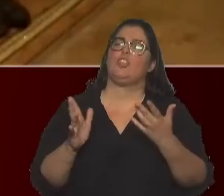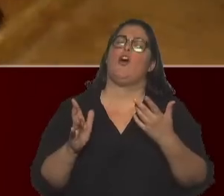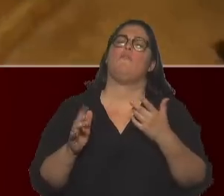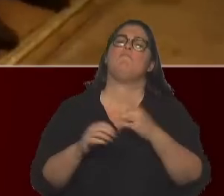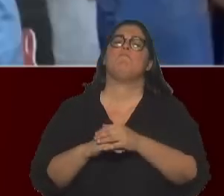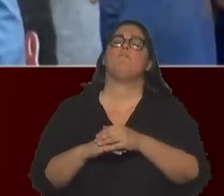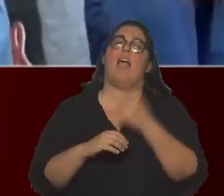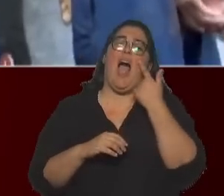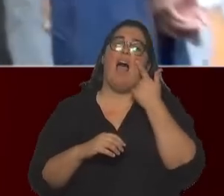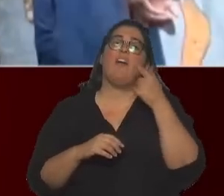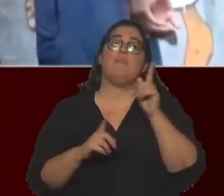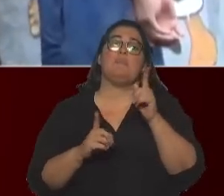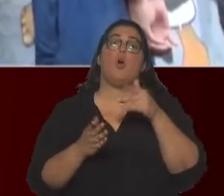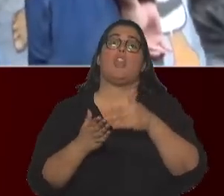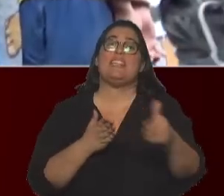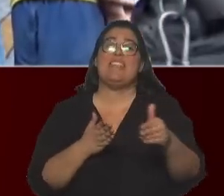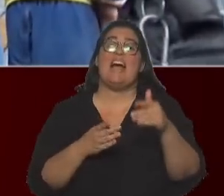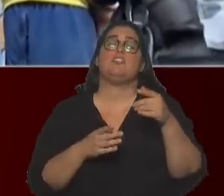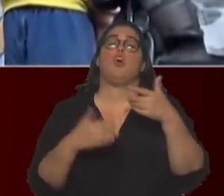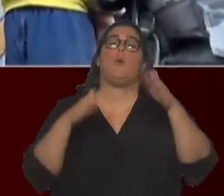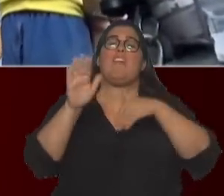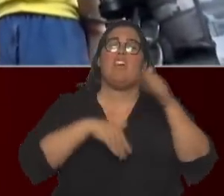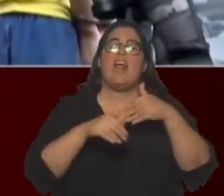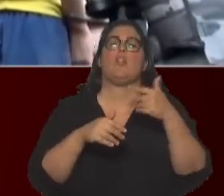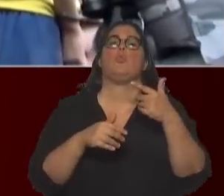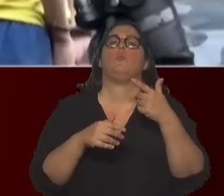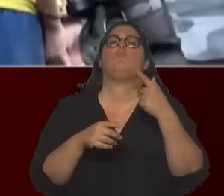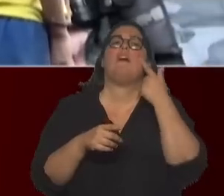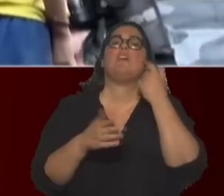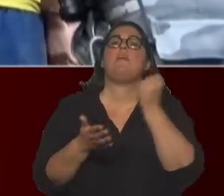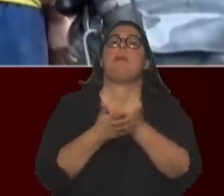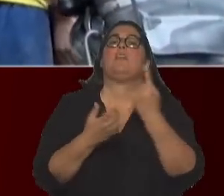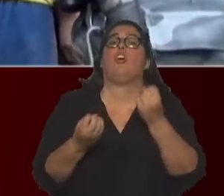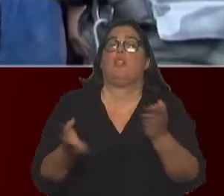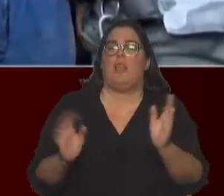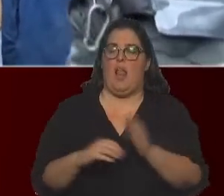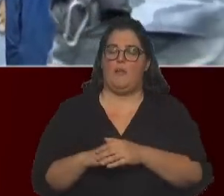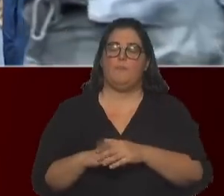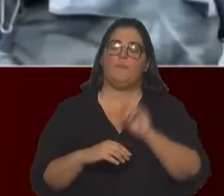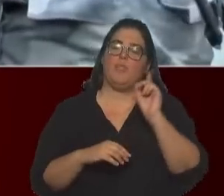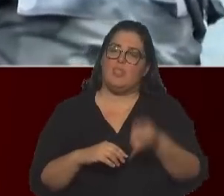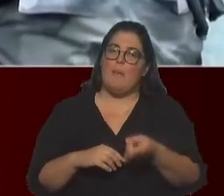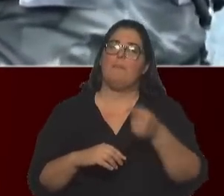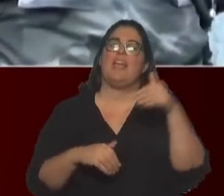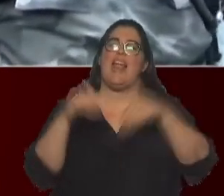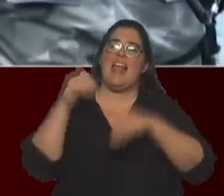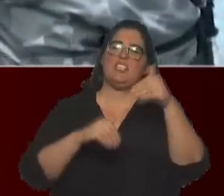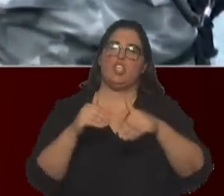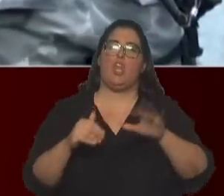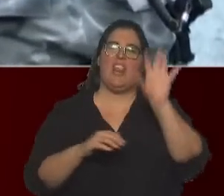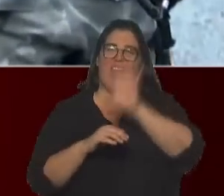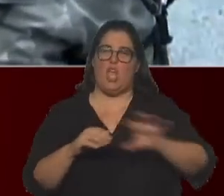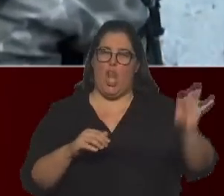justamente este rechazo al referéndum. Y por otro lado, lo que mencionábamos también, lo que tuvo que ver con las elecciones regionales,